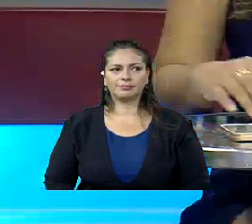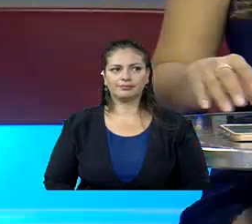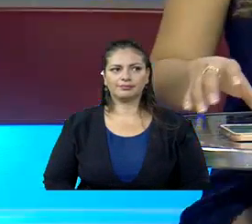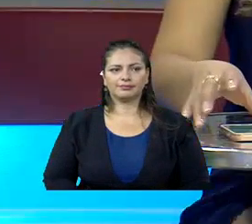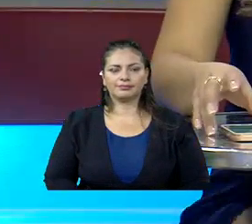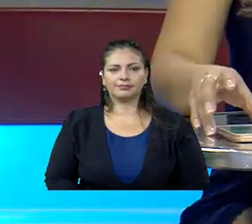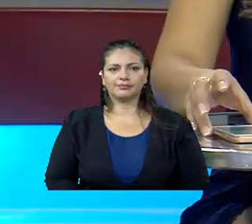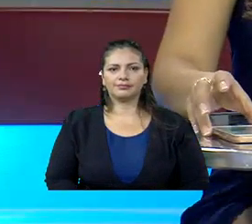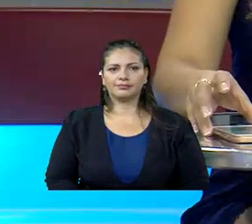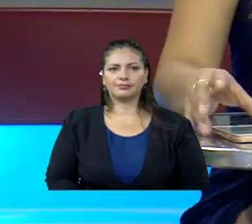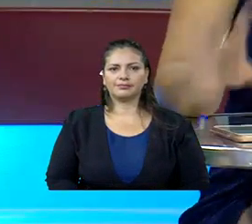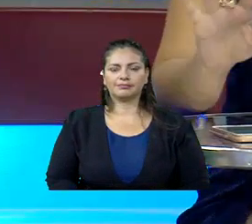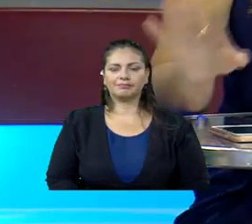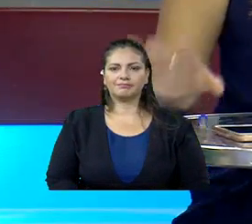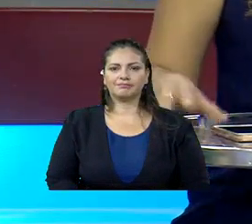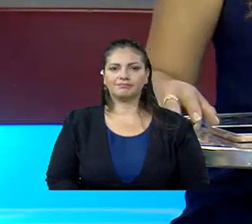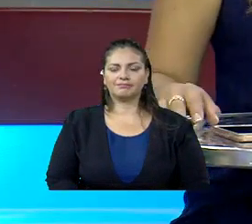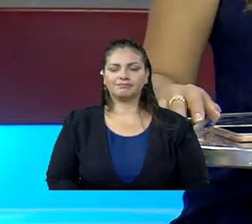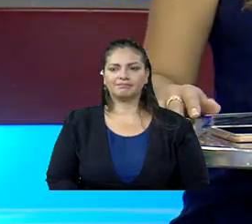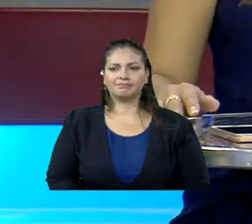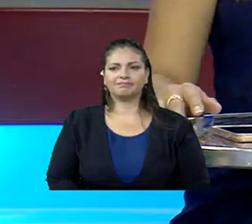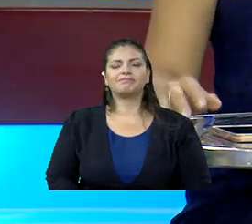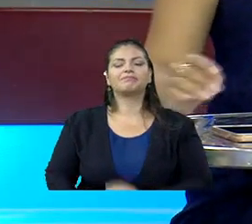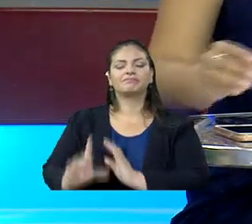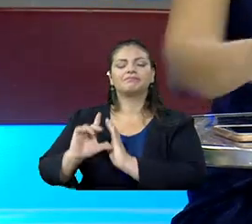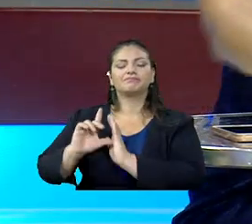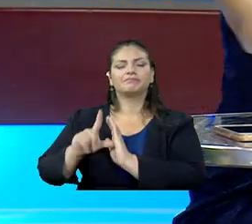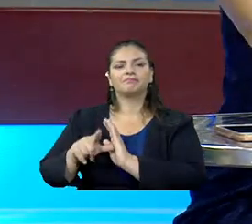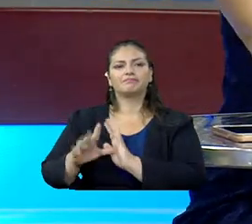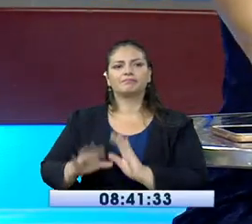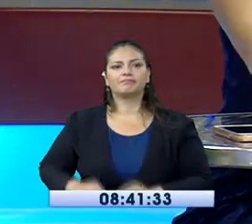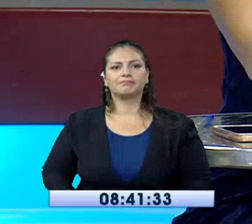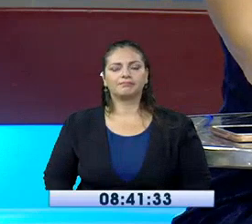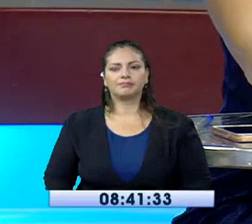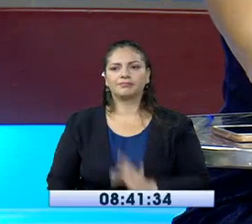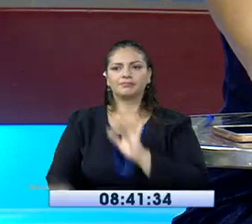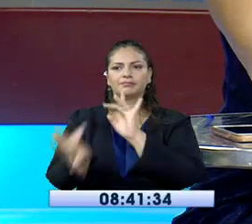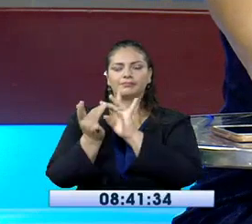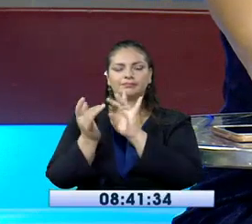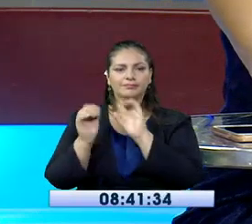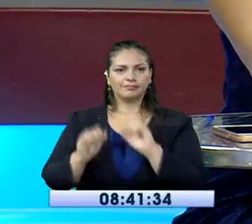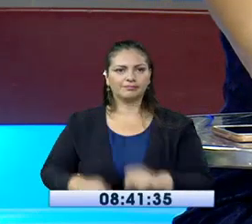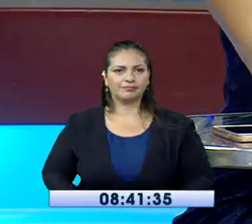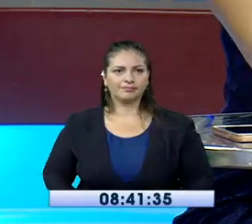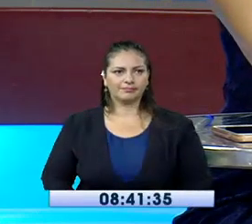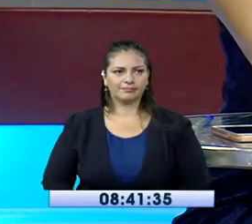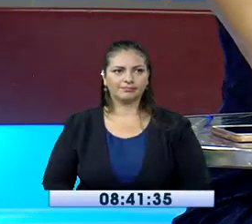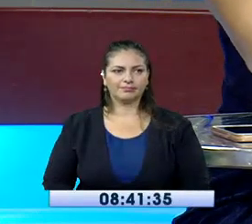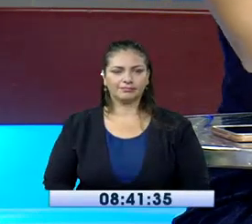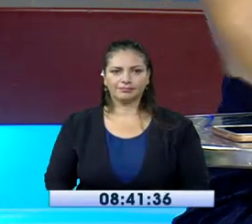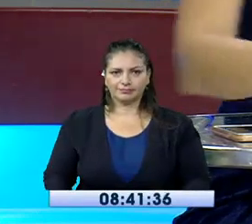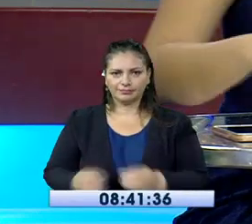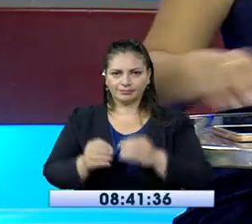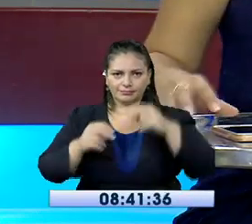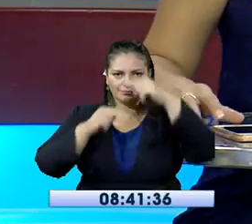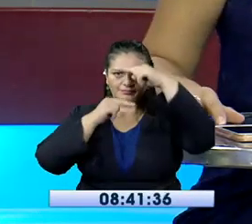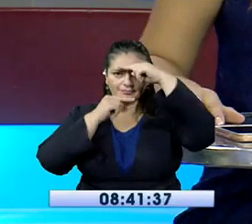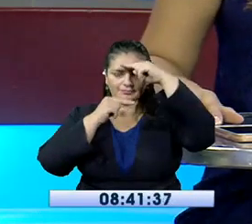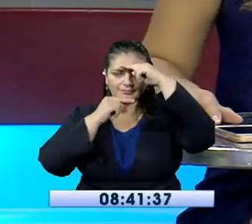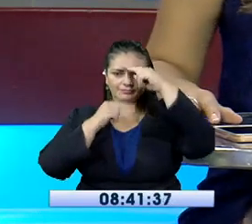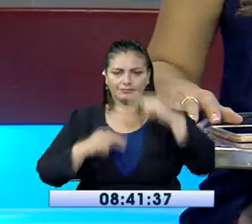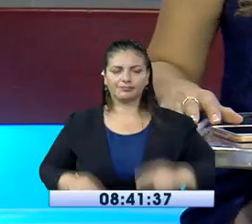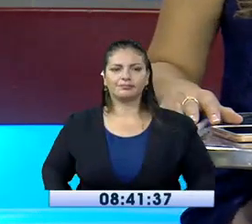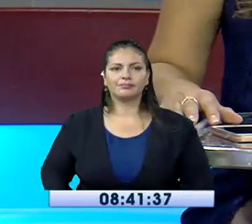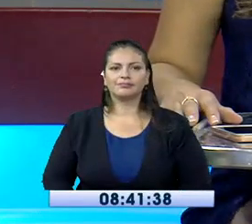Bueno, nuevamente más adelante vamos a establecer el contacto con Enrique Muñoz. Hasta tanto tenemos más noticias, amigos televidentes.